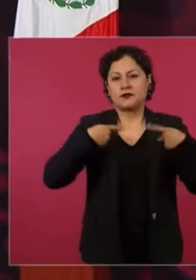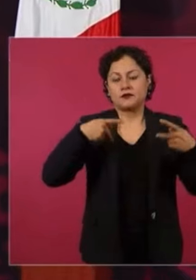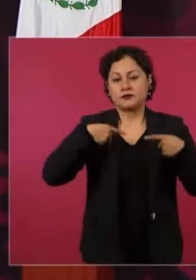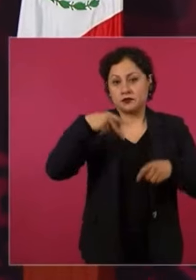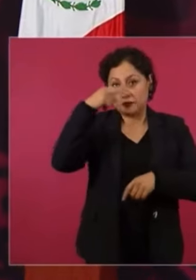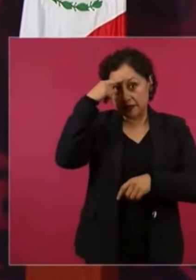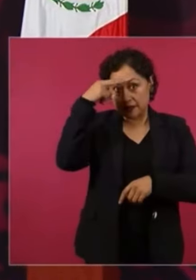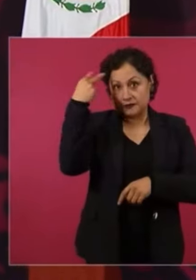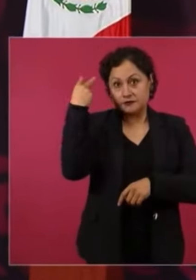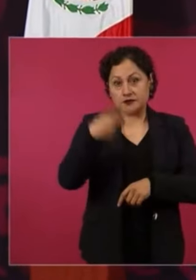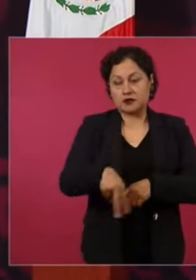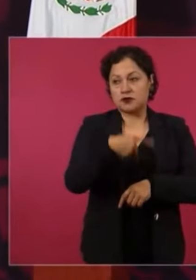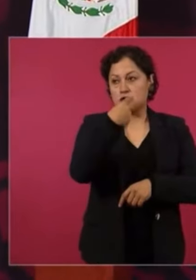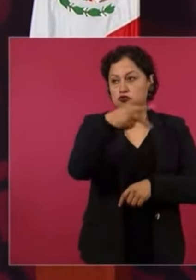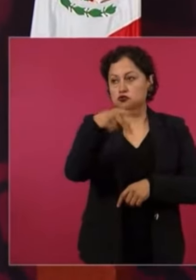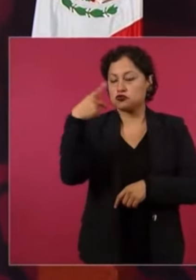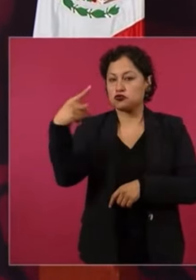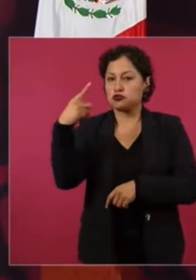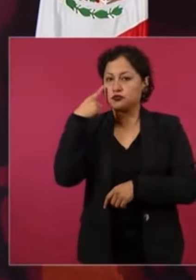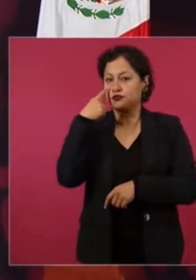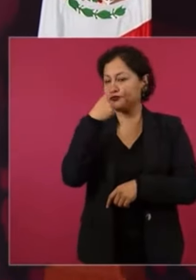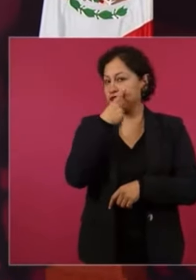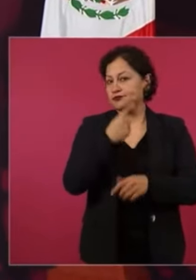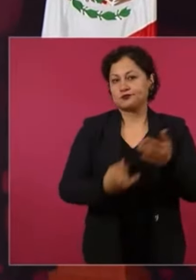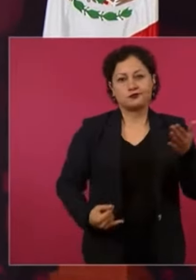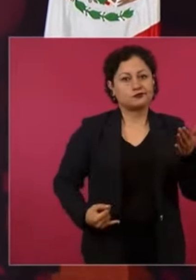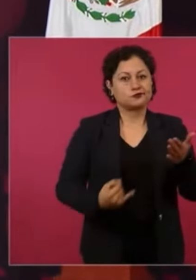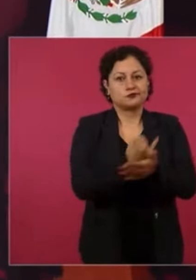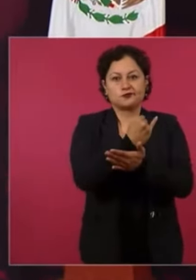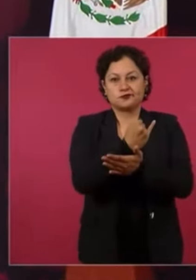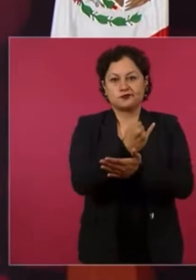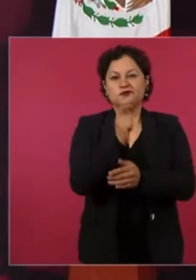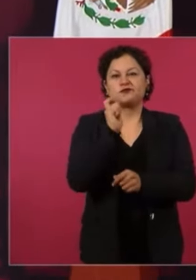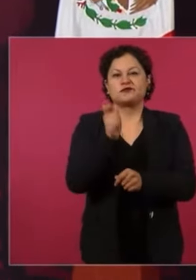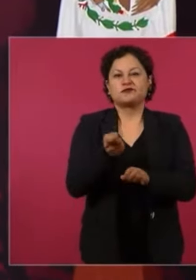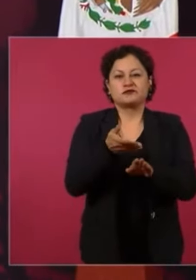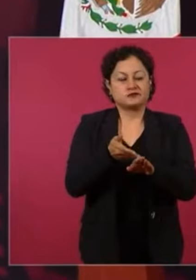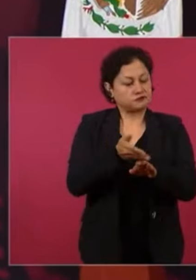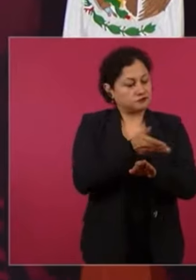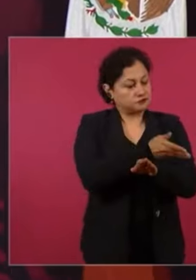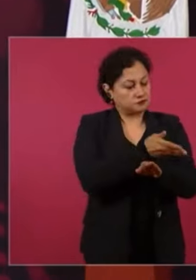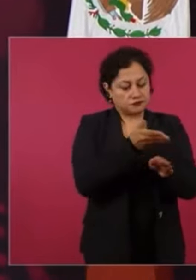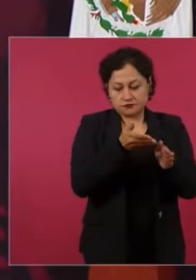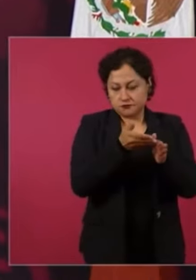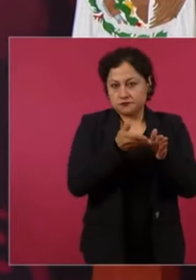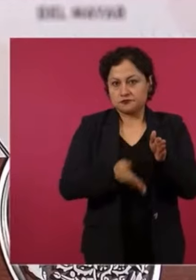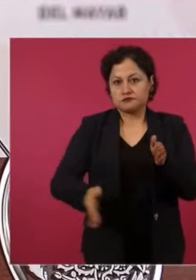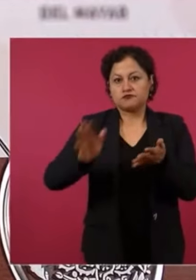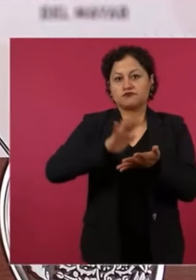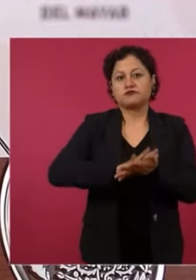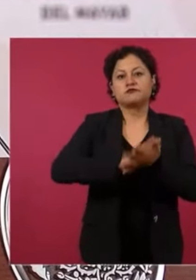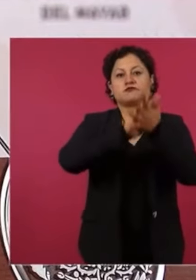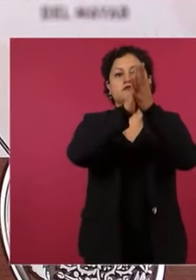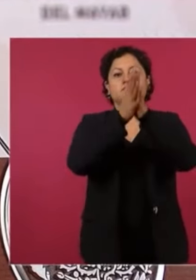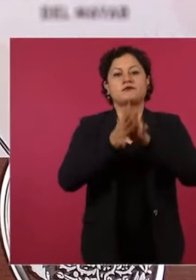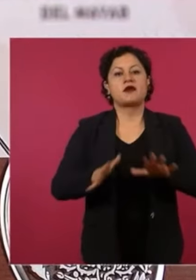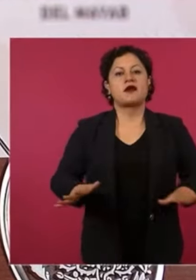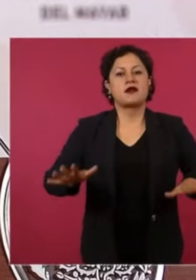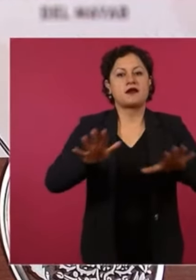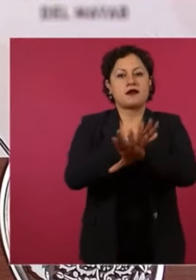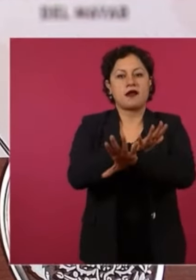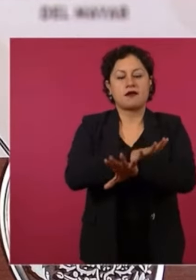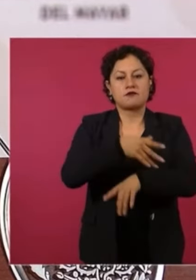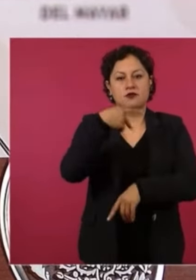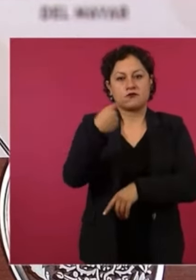verdadero, iniciar una transformación en la vida pública de nuestro